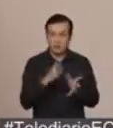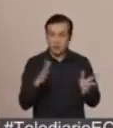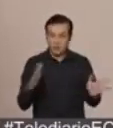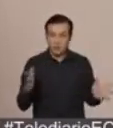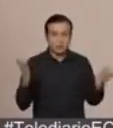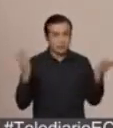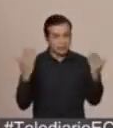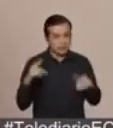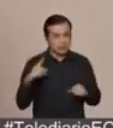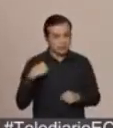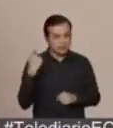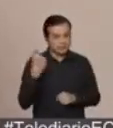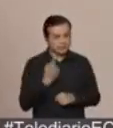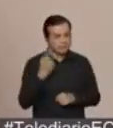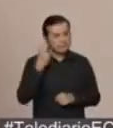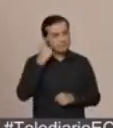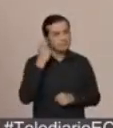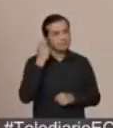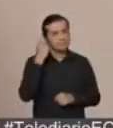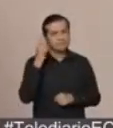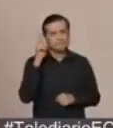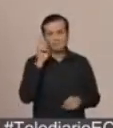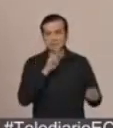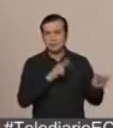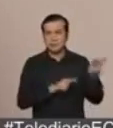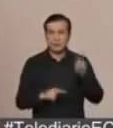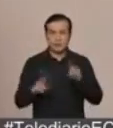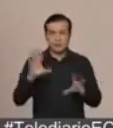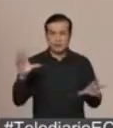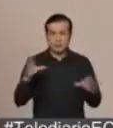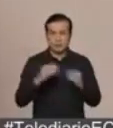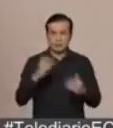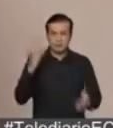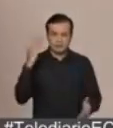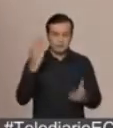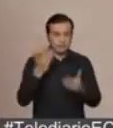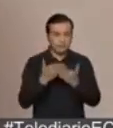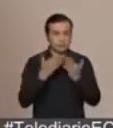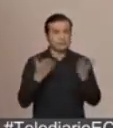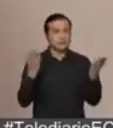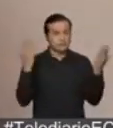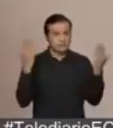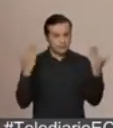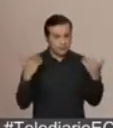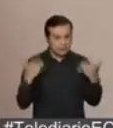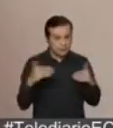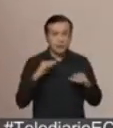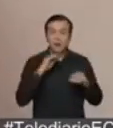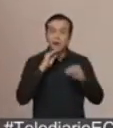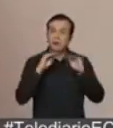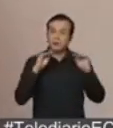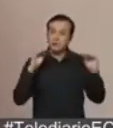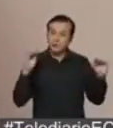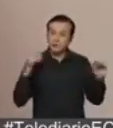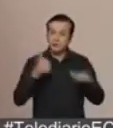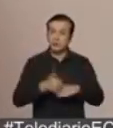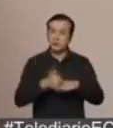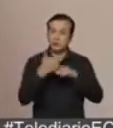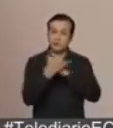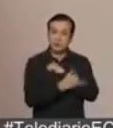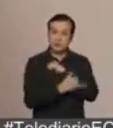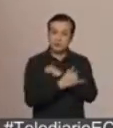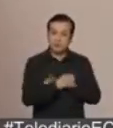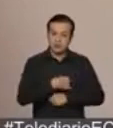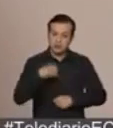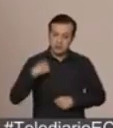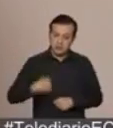cual nosotros creemos que aquí debe revisarse toda la información. Desde hace algún tiempo atrás hemos manifestado a la autoridad china toda nuestra